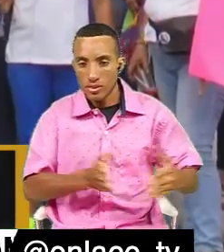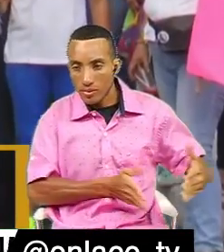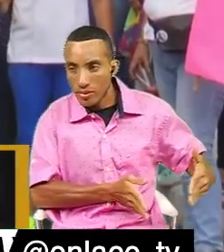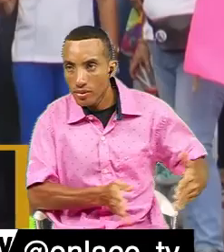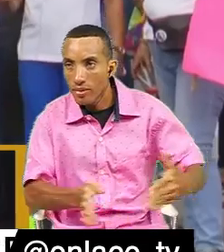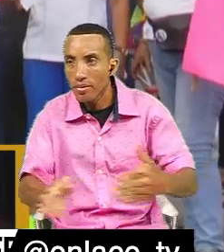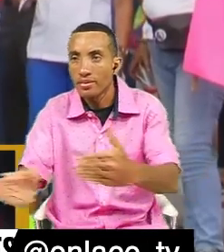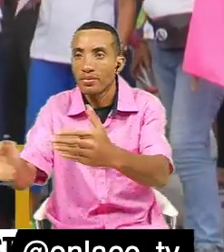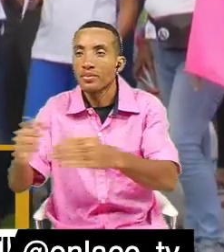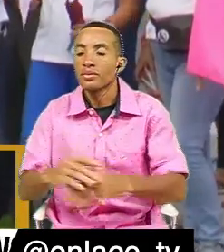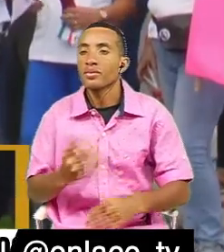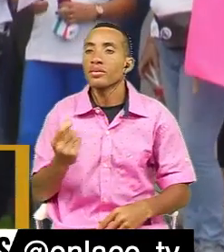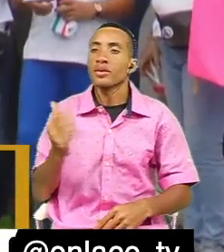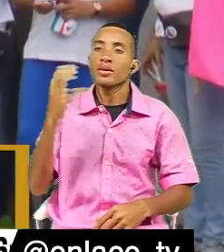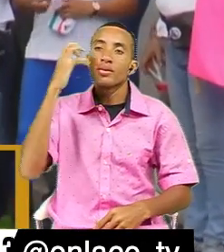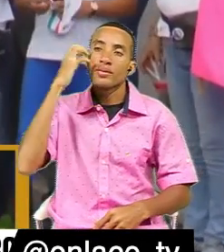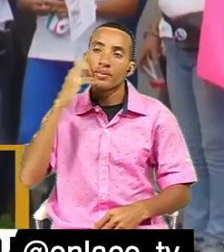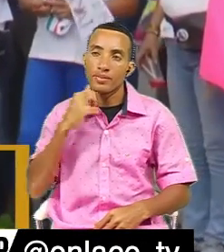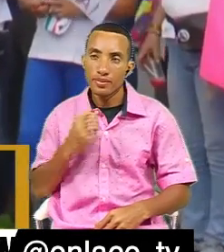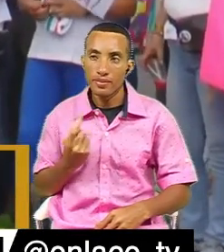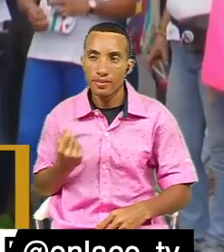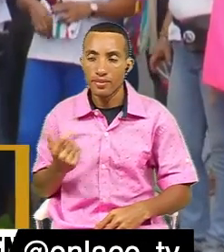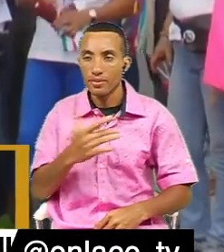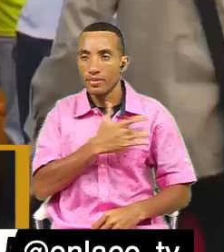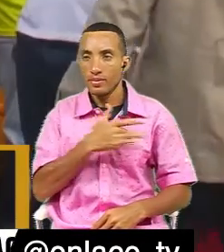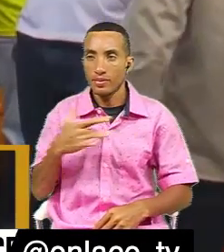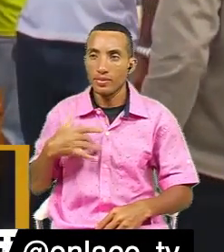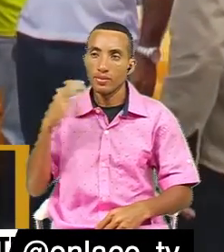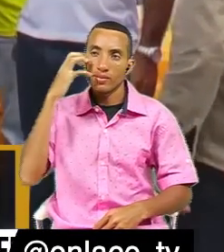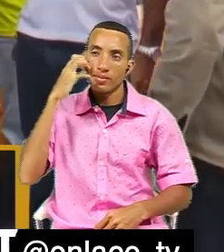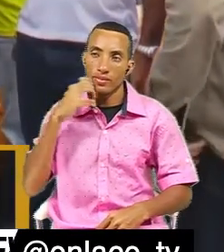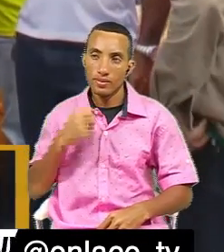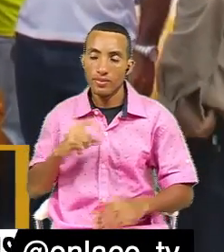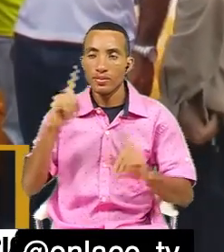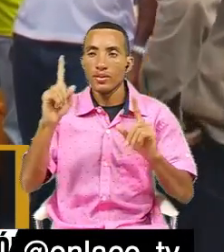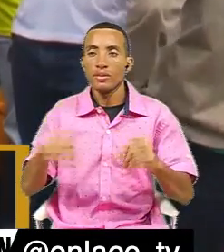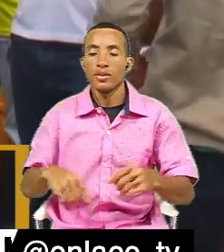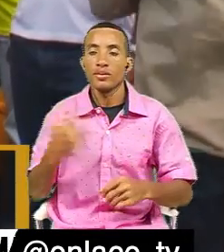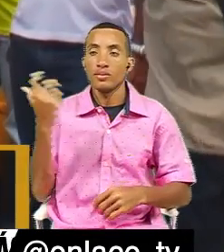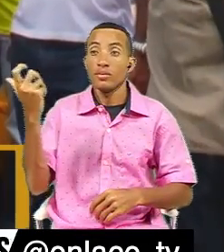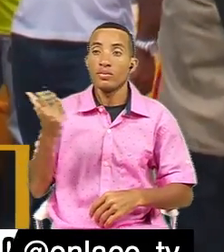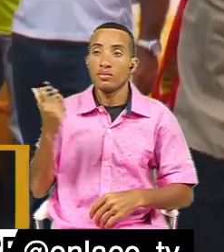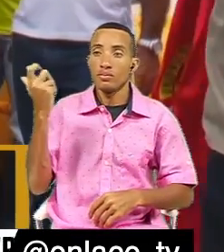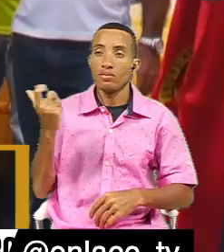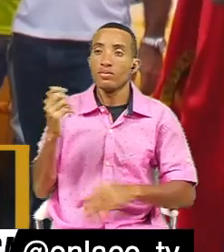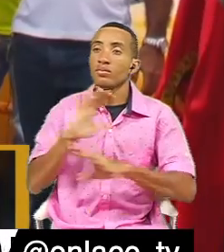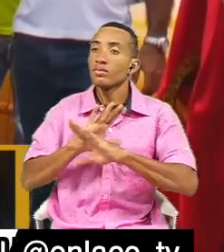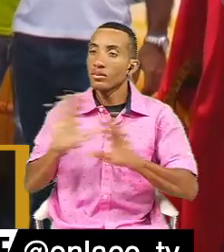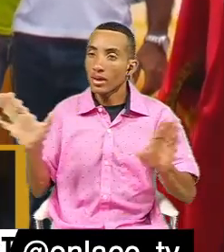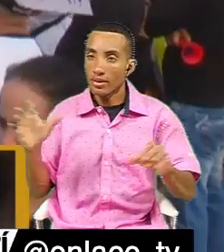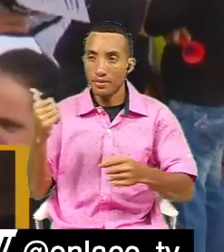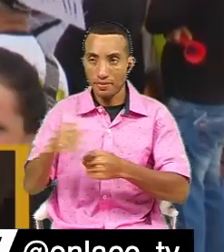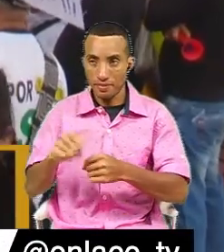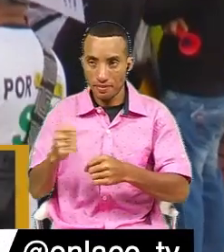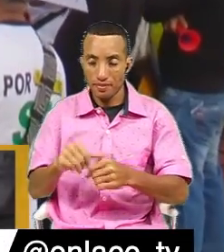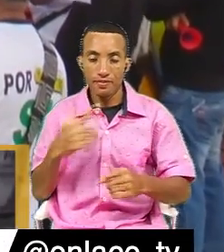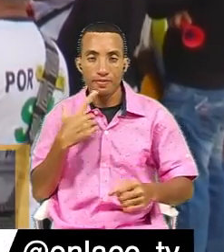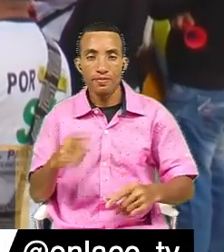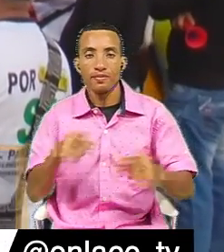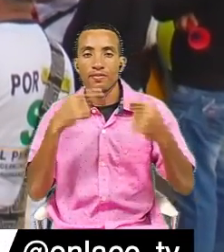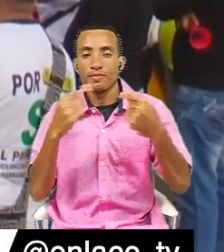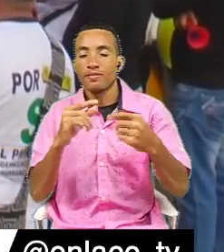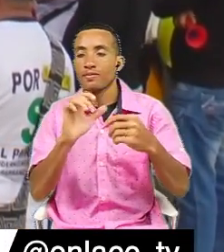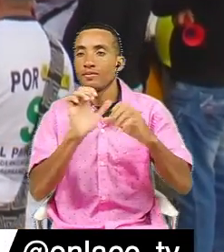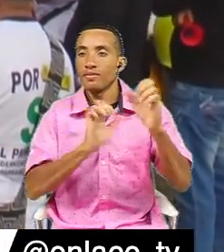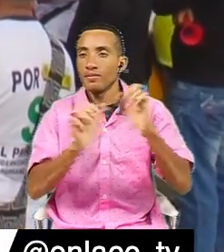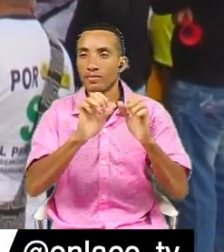Se roban la plata como se roban la de salud. Los pensionados de Ecopetrol también participaron de esta protesta en defensa del régimen especial de salud